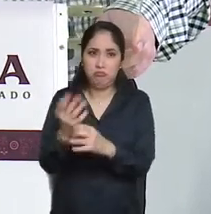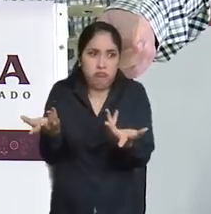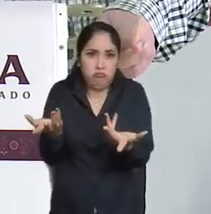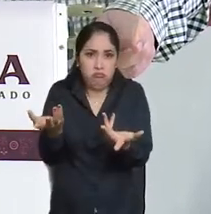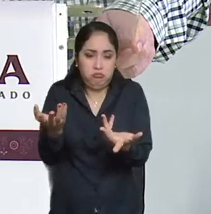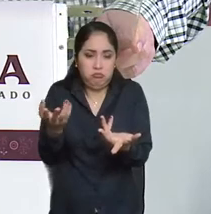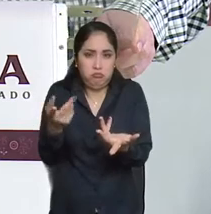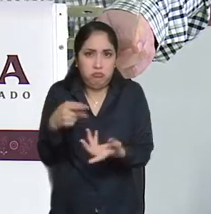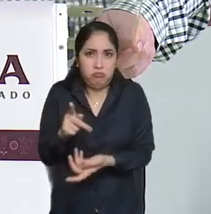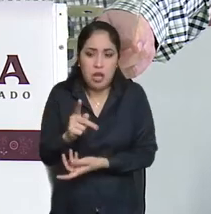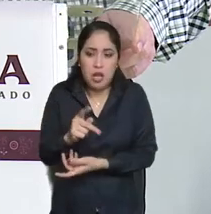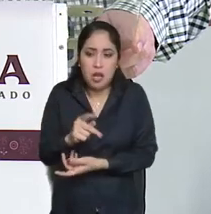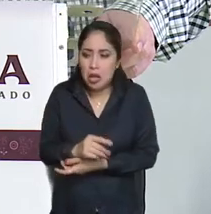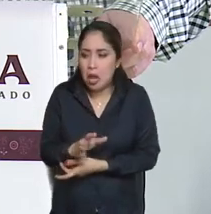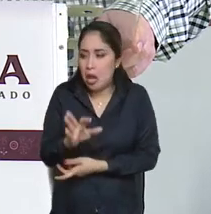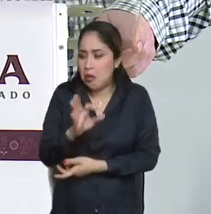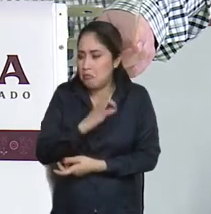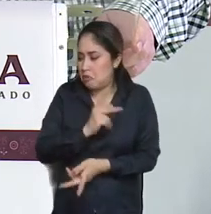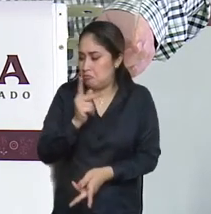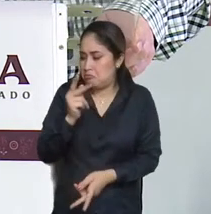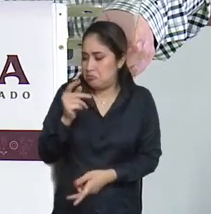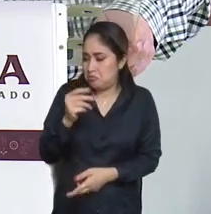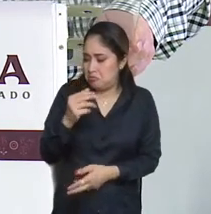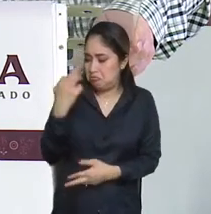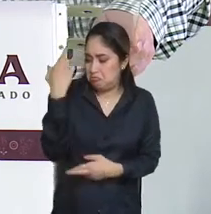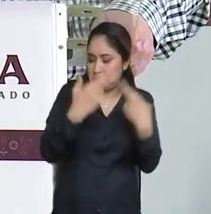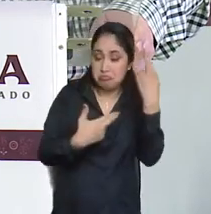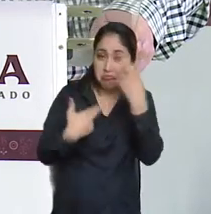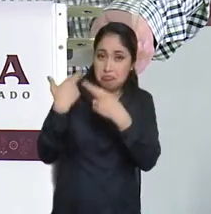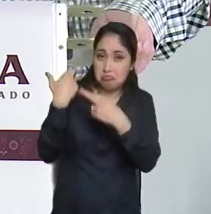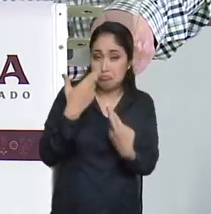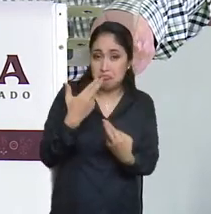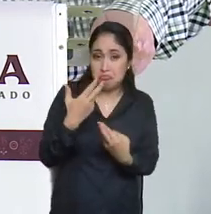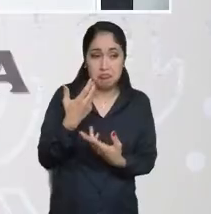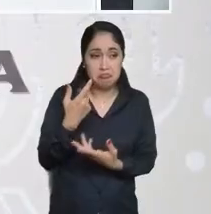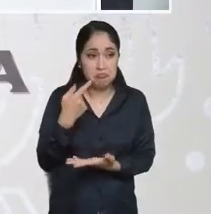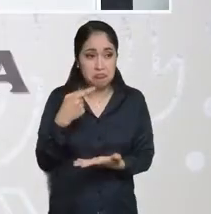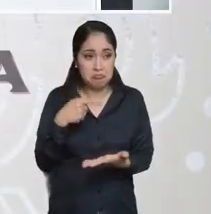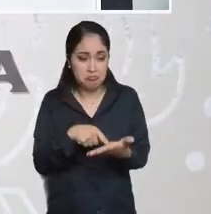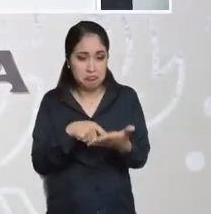hay que revisar todo eso. Este es extraordinario